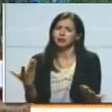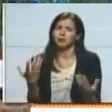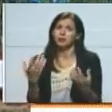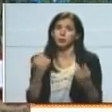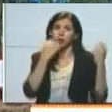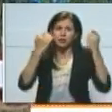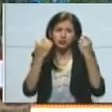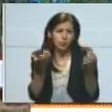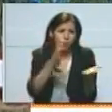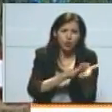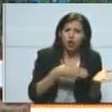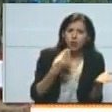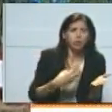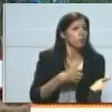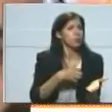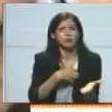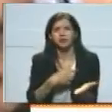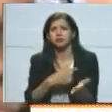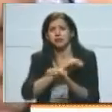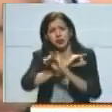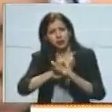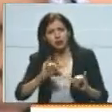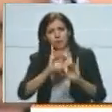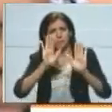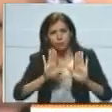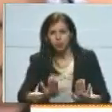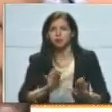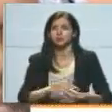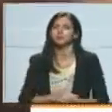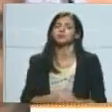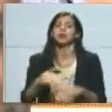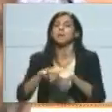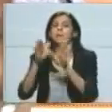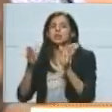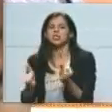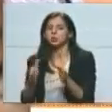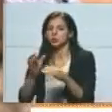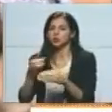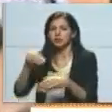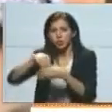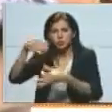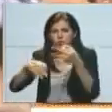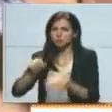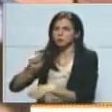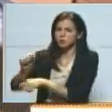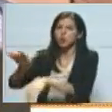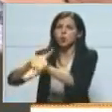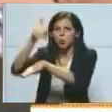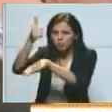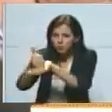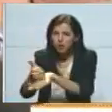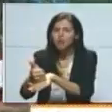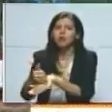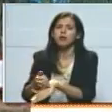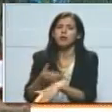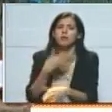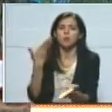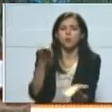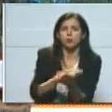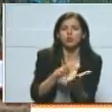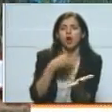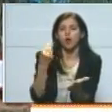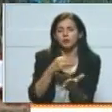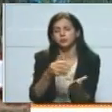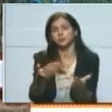parar. Conrado Pérez, Reverol, mataste a un niño de 17 años de un bombazo en el pecho.